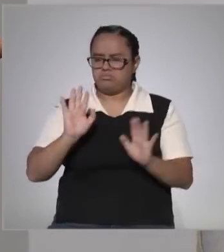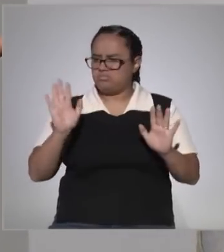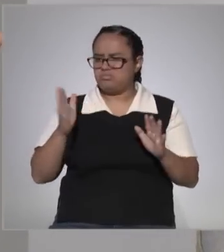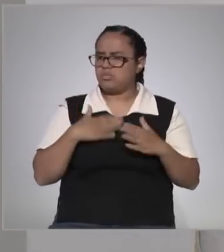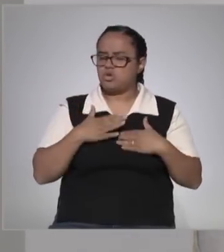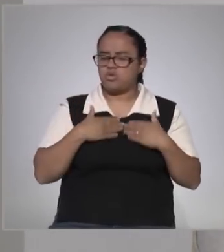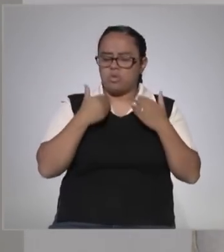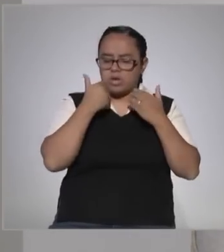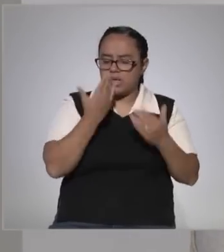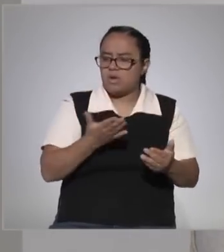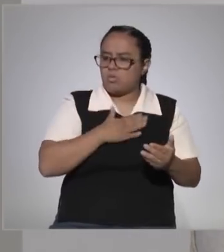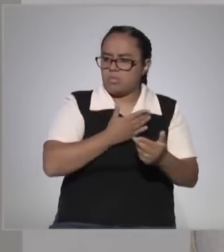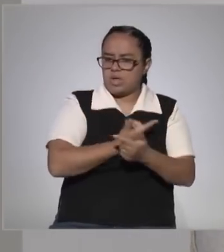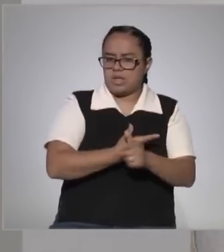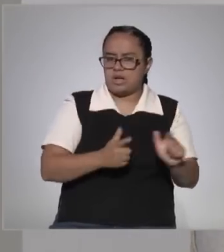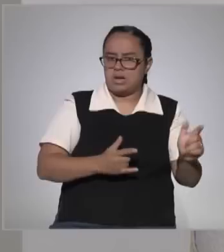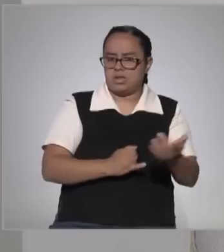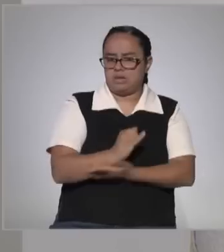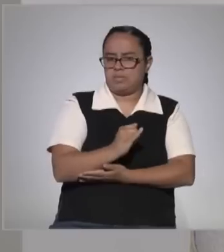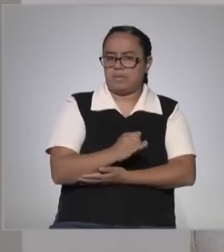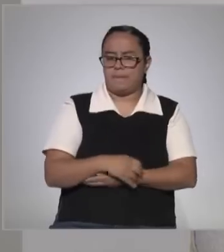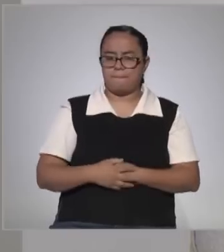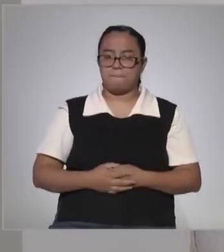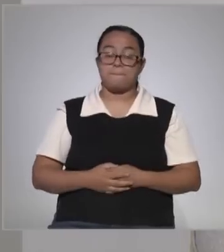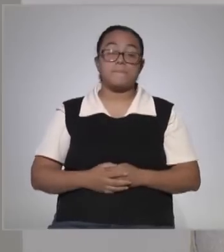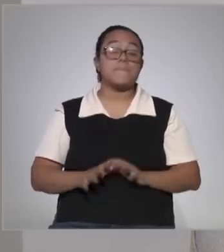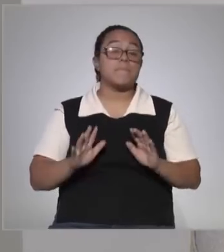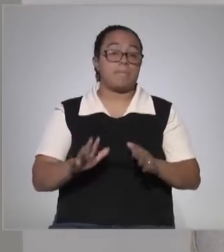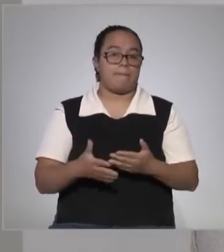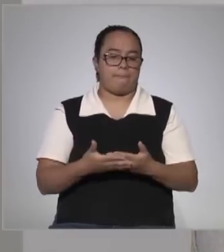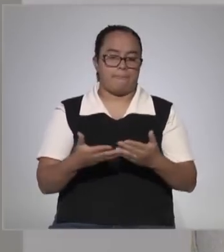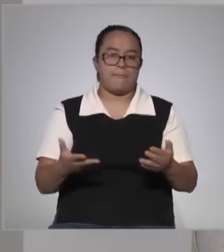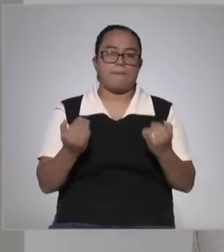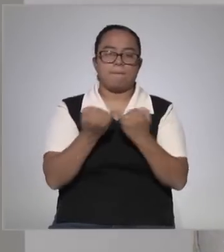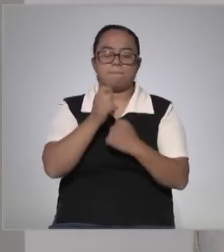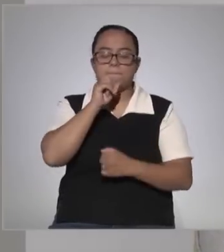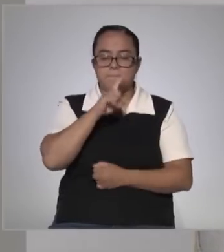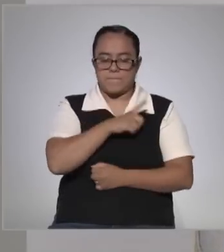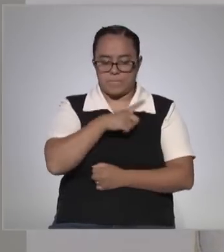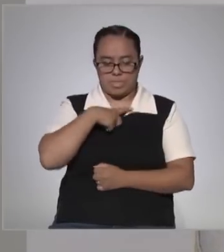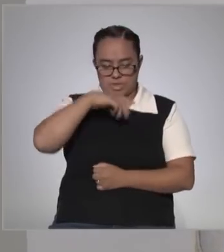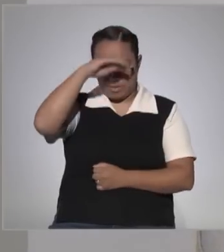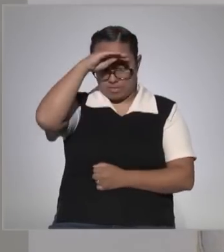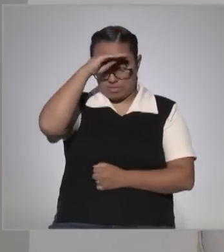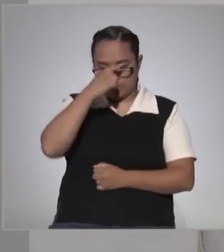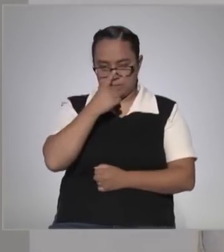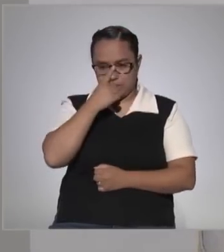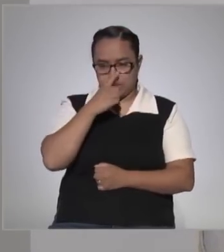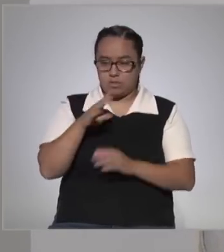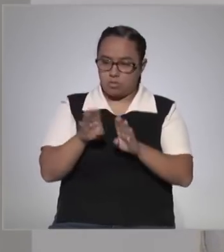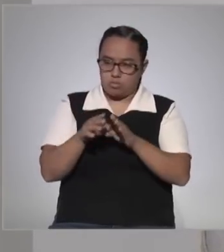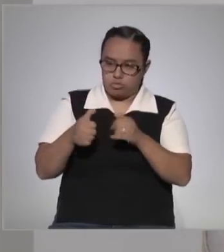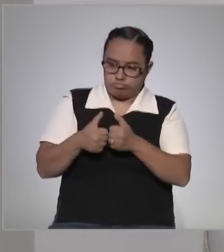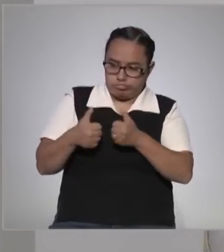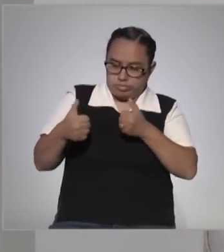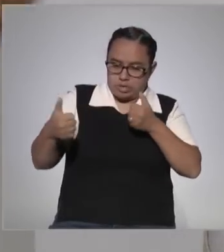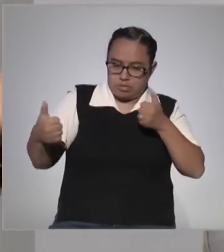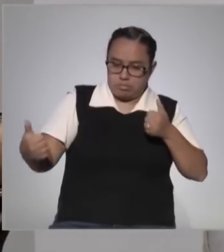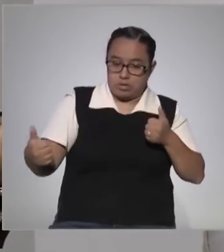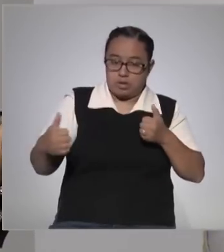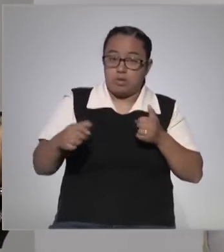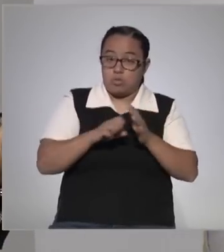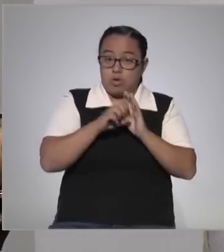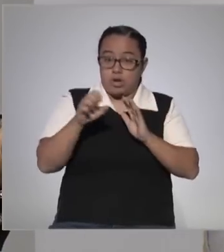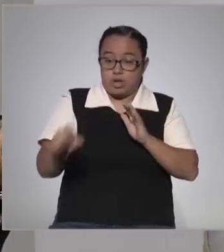por lo que yo quiero. Ahora, tiene que ver también en esta separación de los amantes. ¿Me voy a deber ya